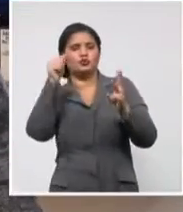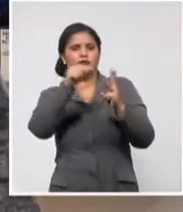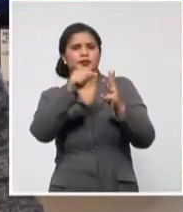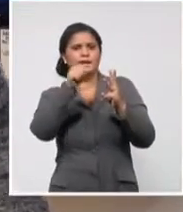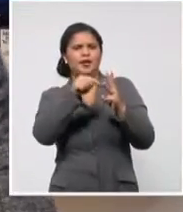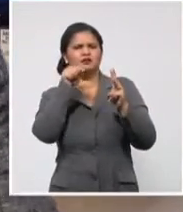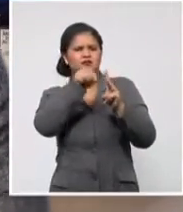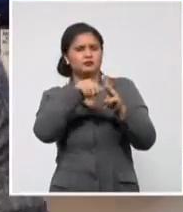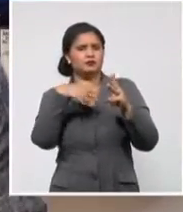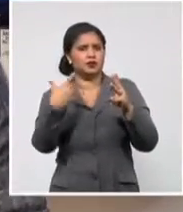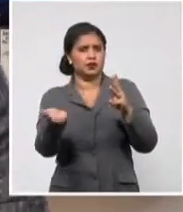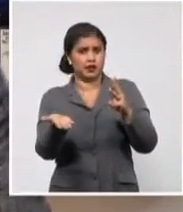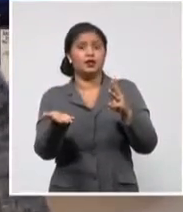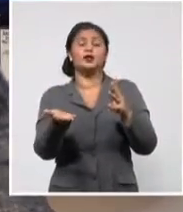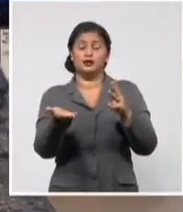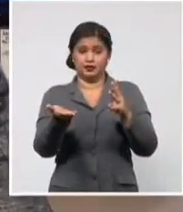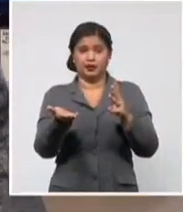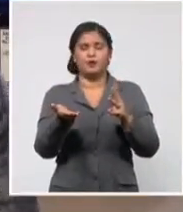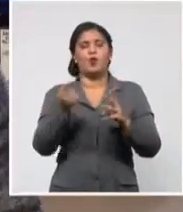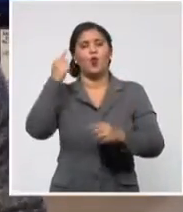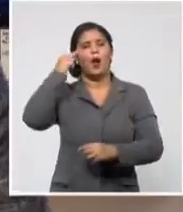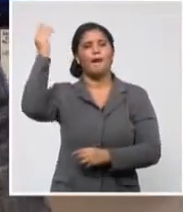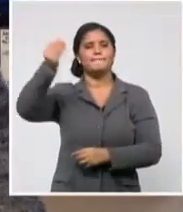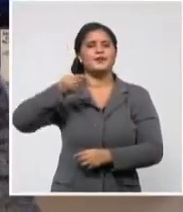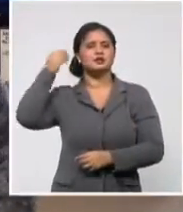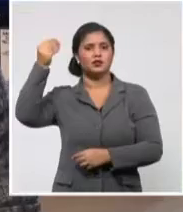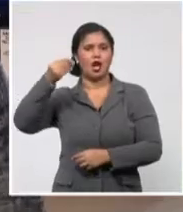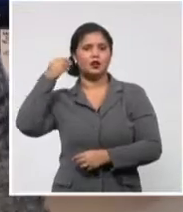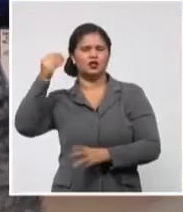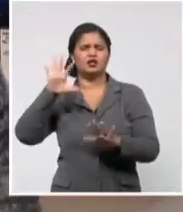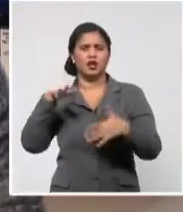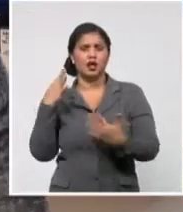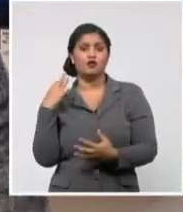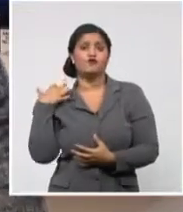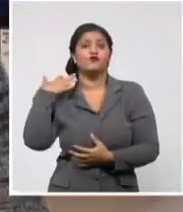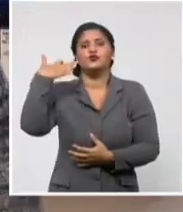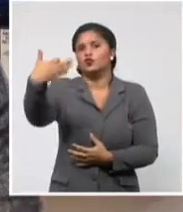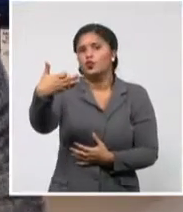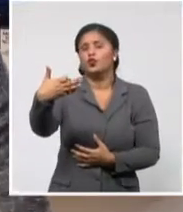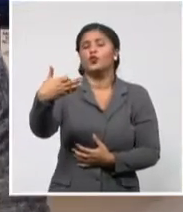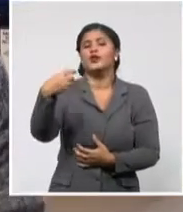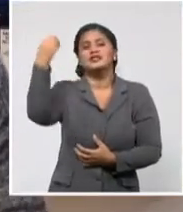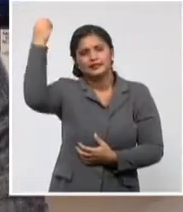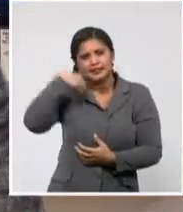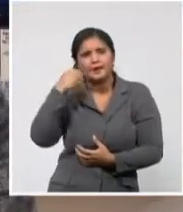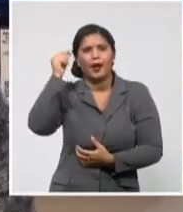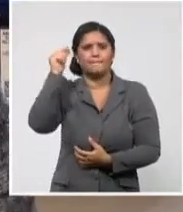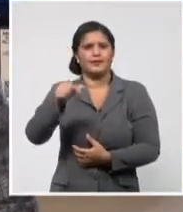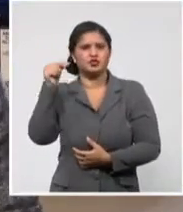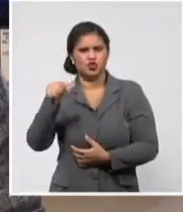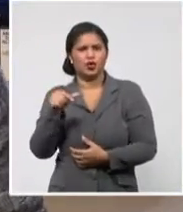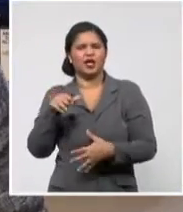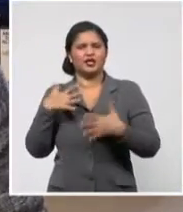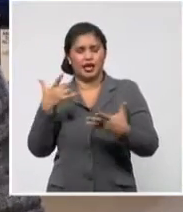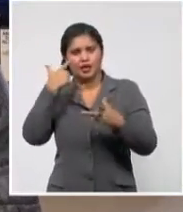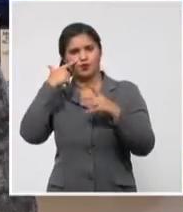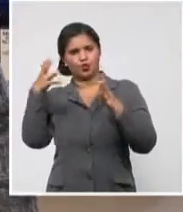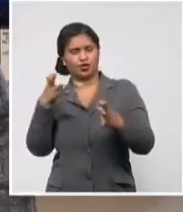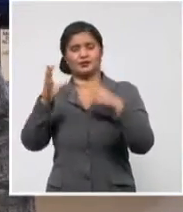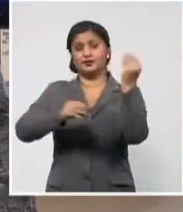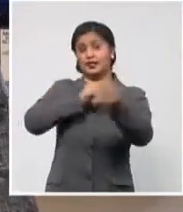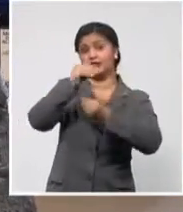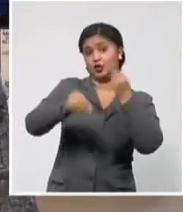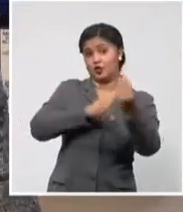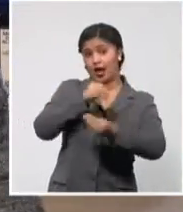construir seres pensantes, participantes, conscientes de los cambios y de la importancia de los cambios que se están